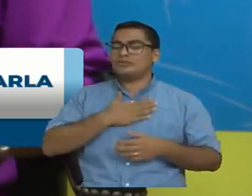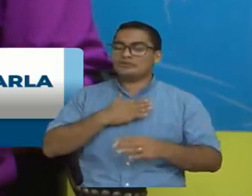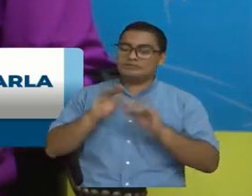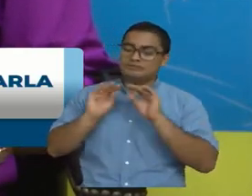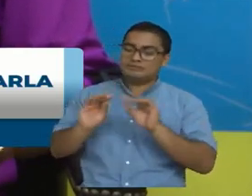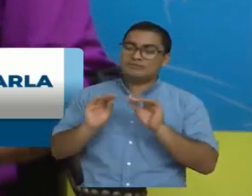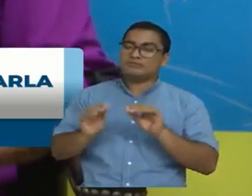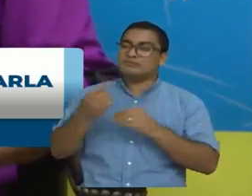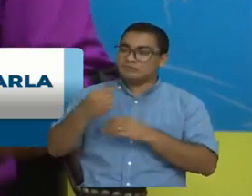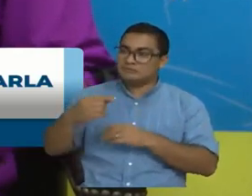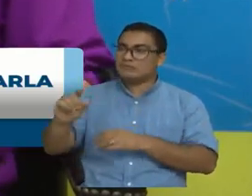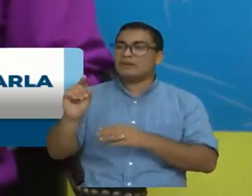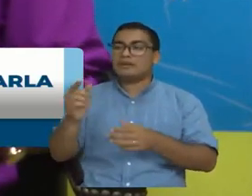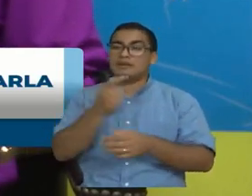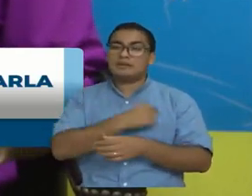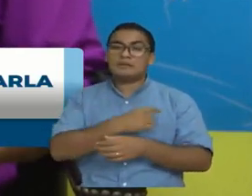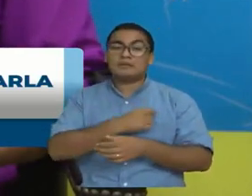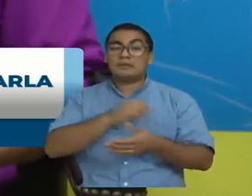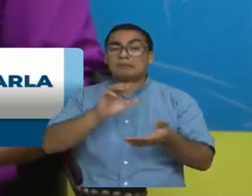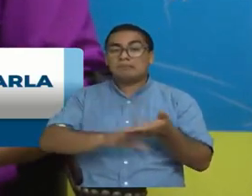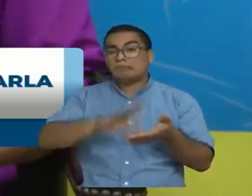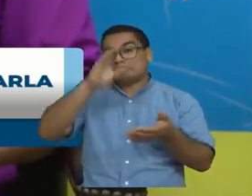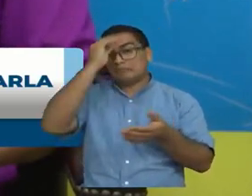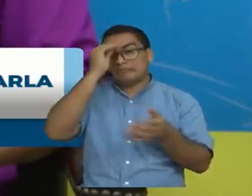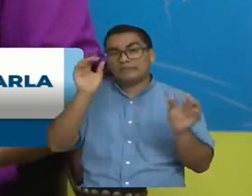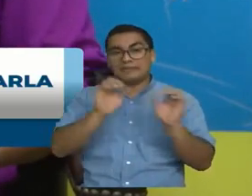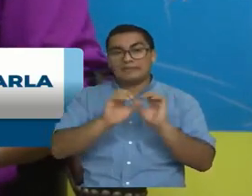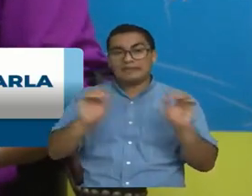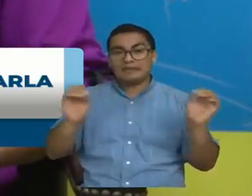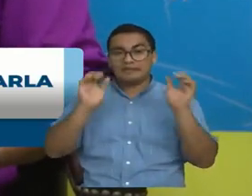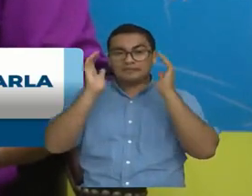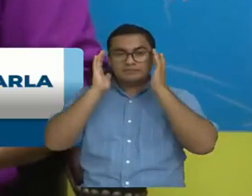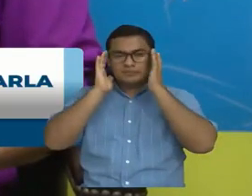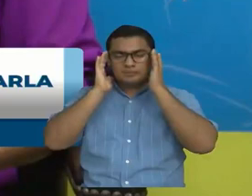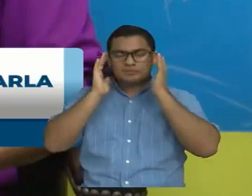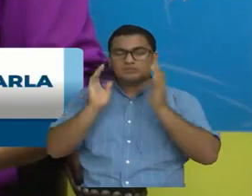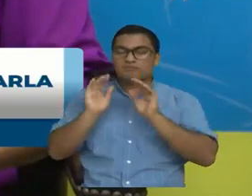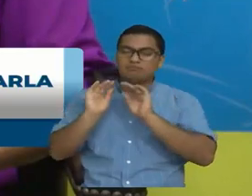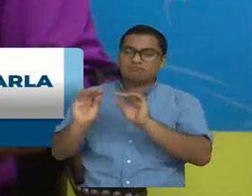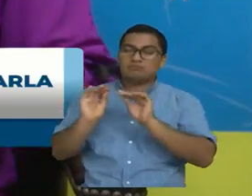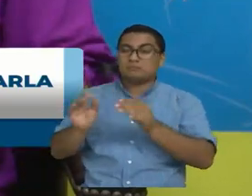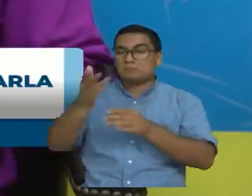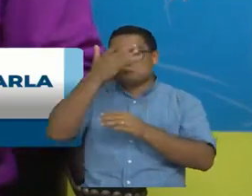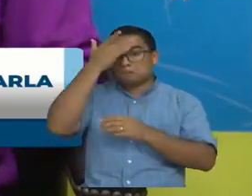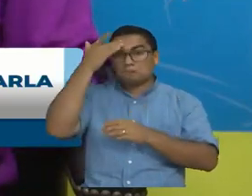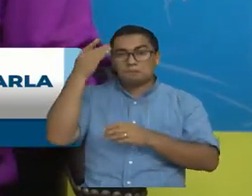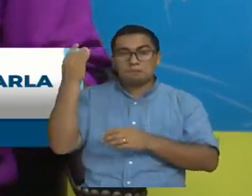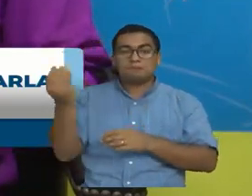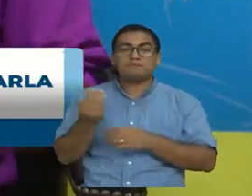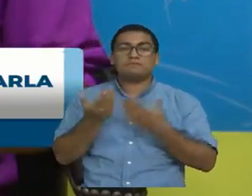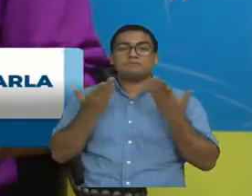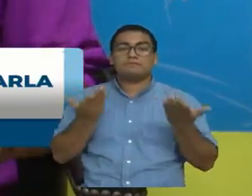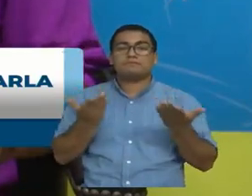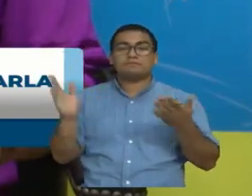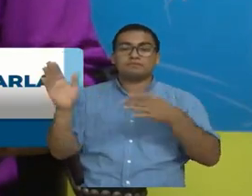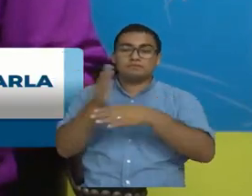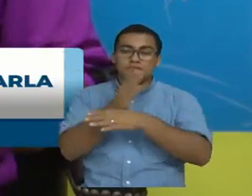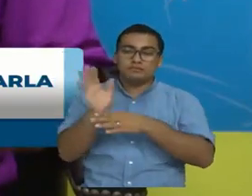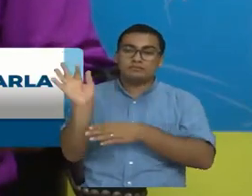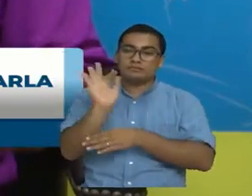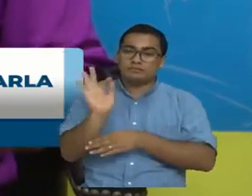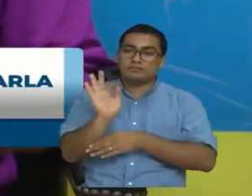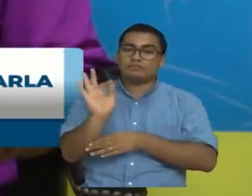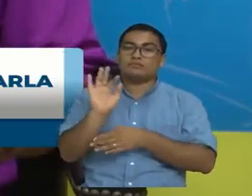escuela, no aprende? O lo que le están enseñando pronto se le olvida. Entonces, todos esos factores se